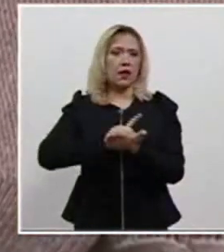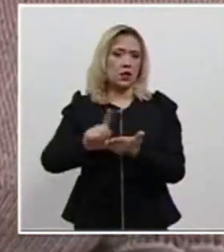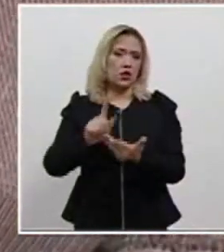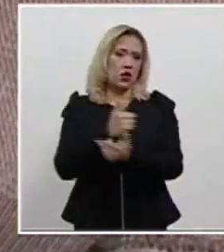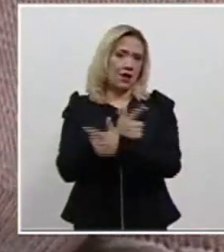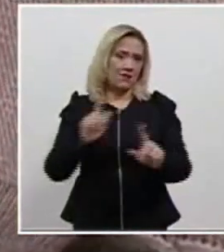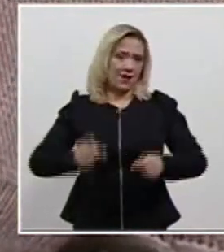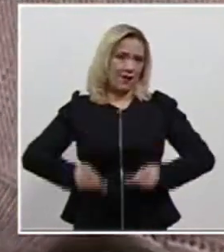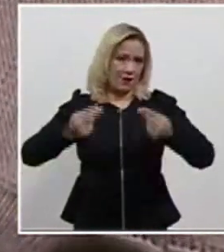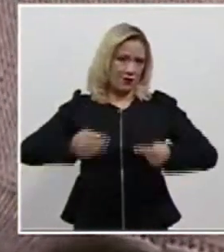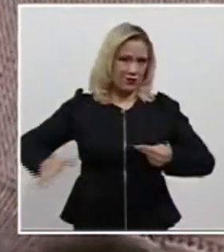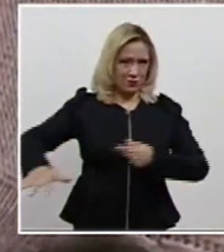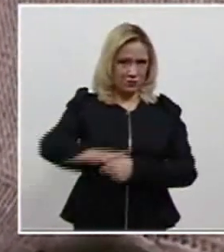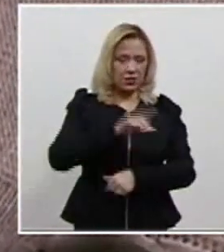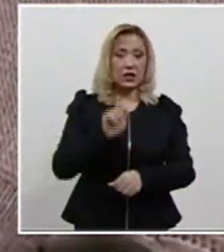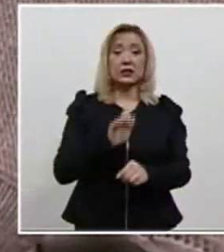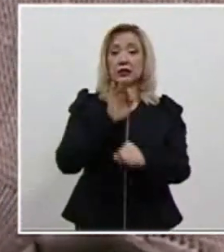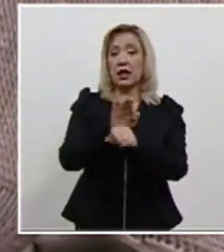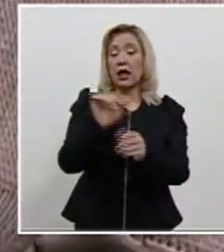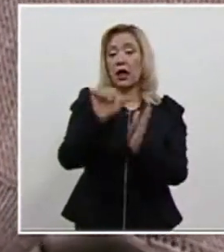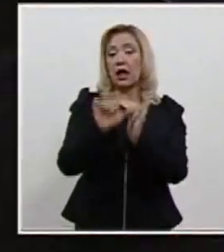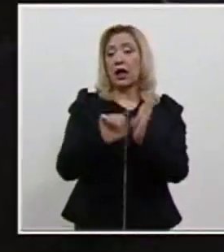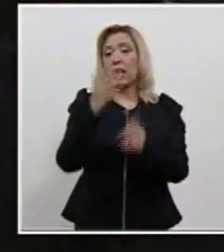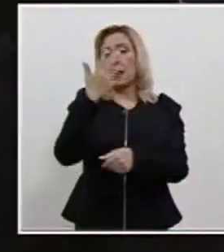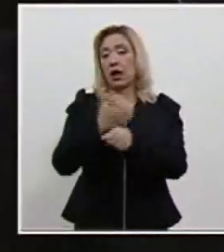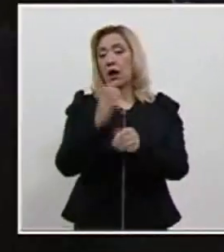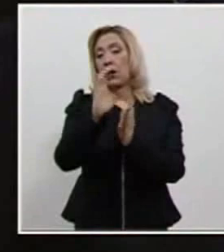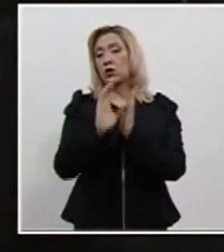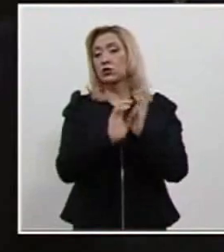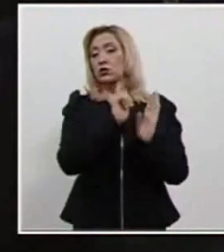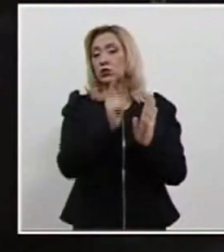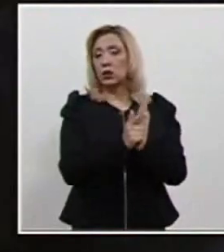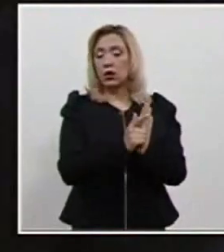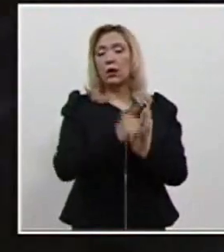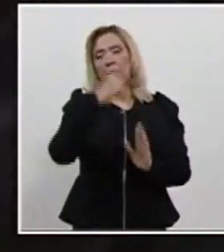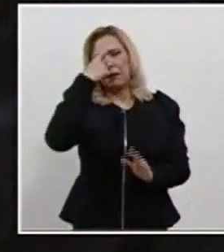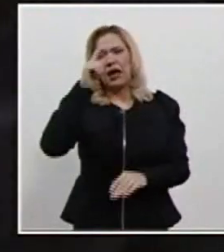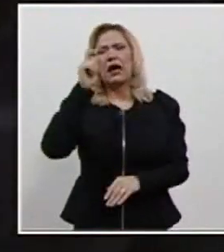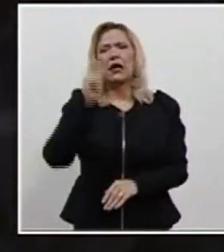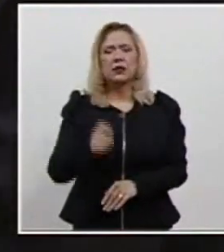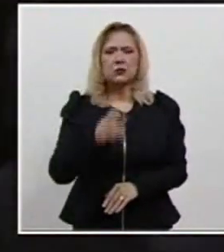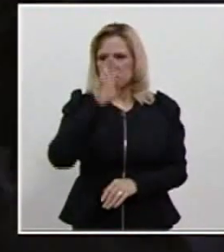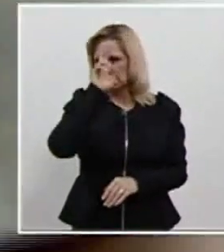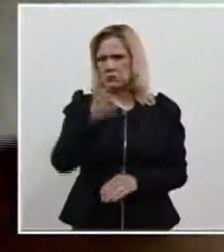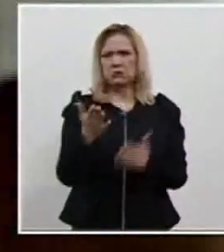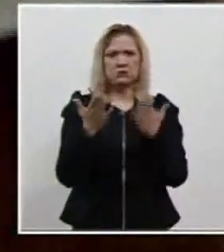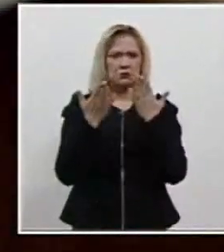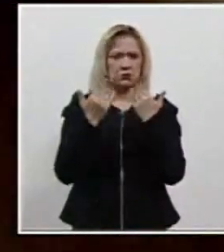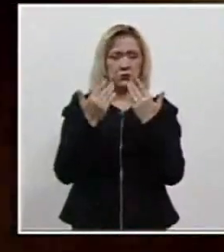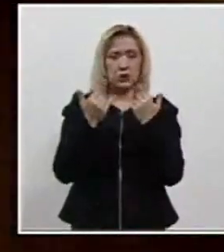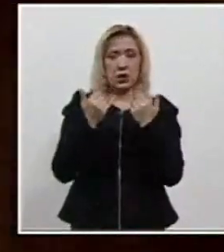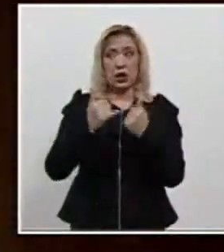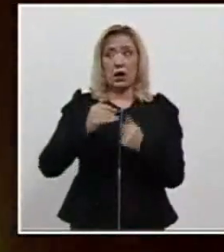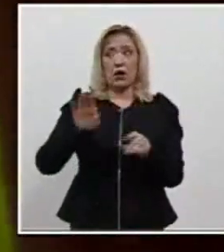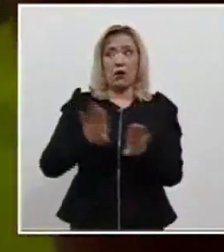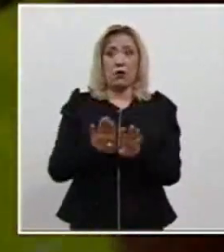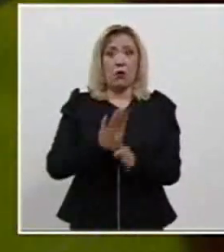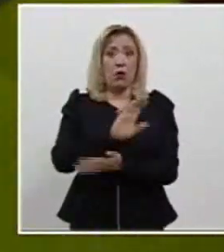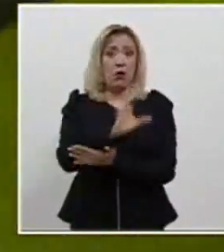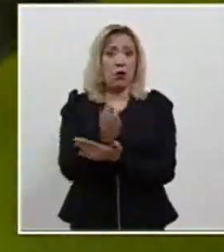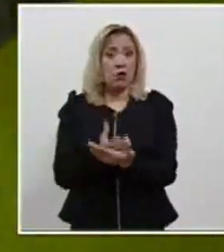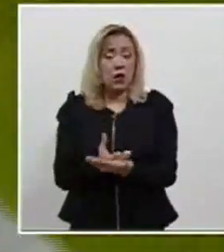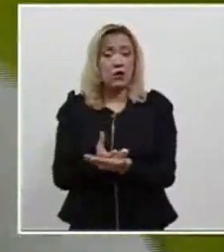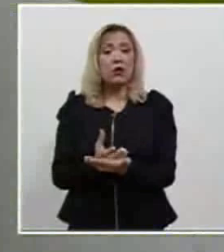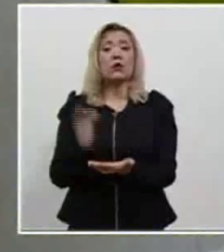comercio que protege el artículo 5º constitucional, toda vez que no prohíben de forma absoluta la subcontratación,